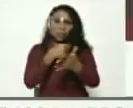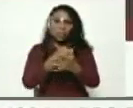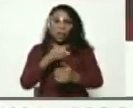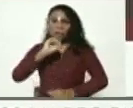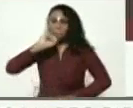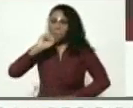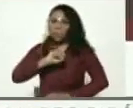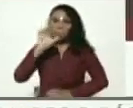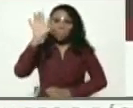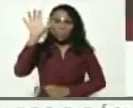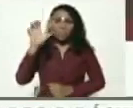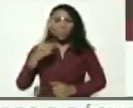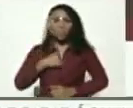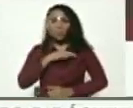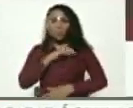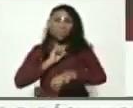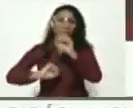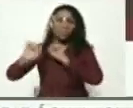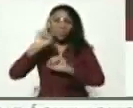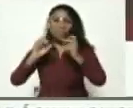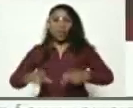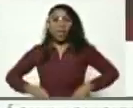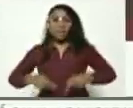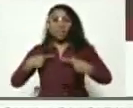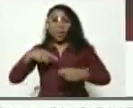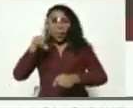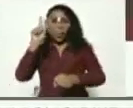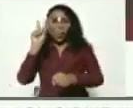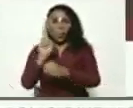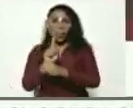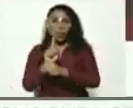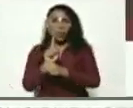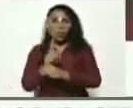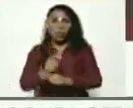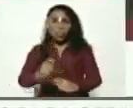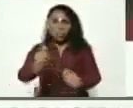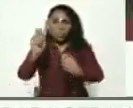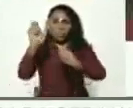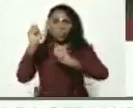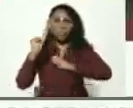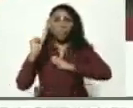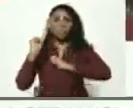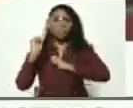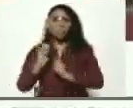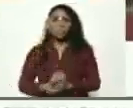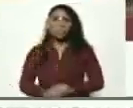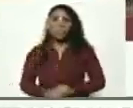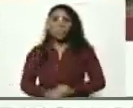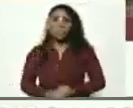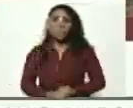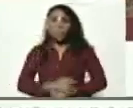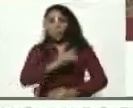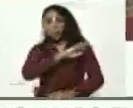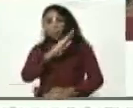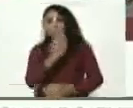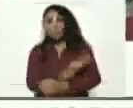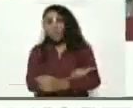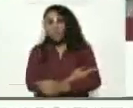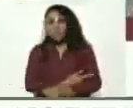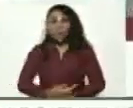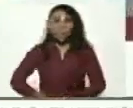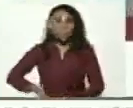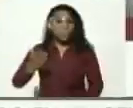amamos y defendemos con nuestra vida como único patrimonio. Con estas fuerzas telúricas vine